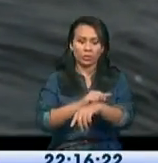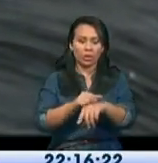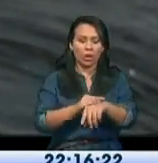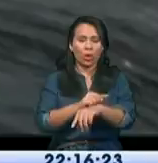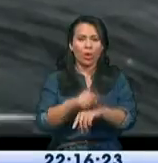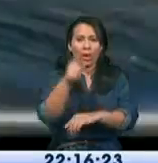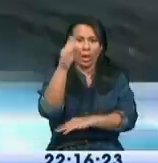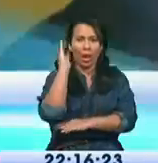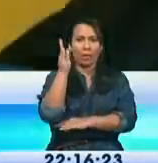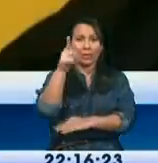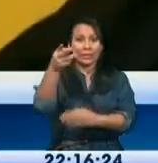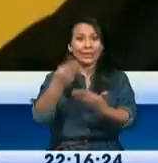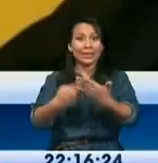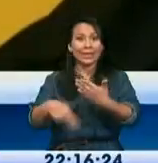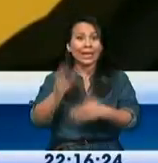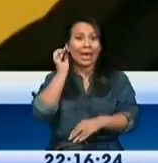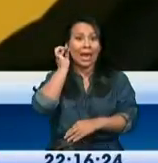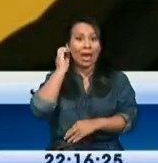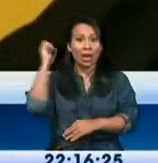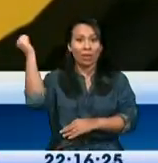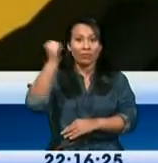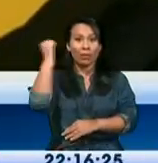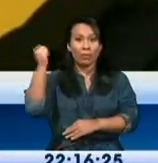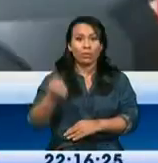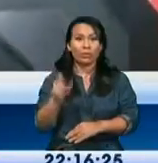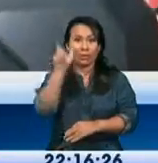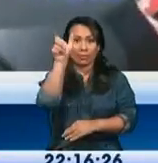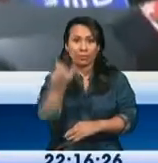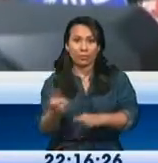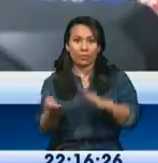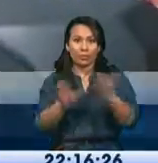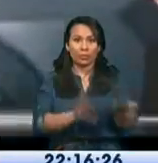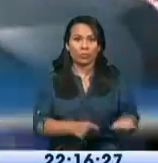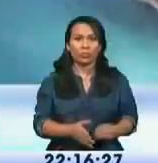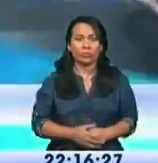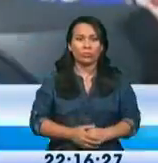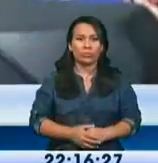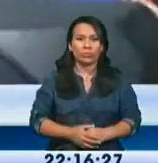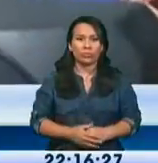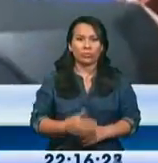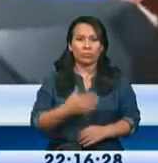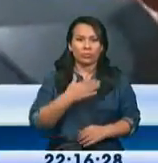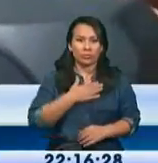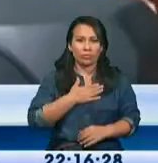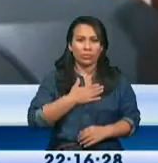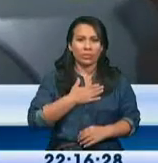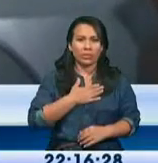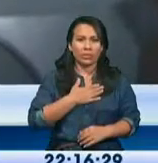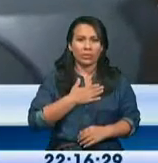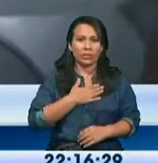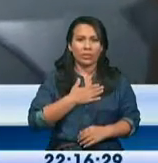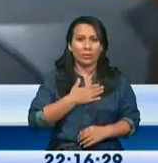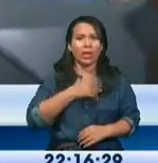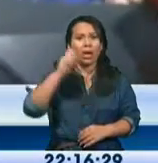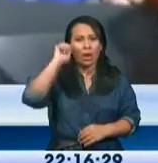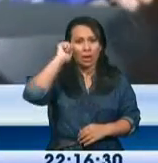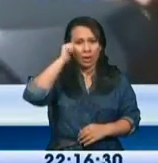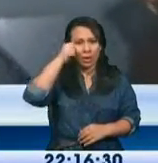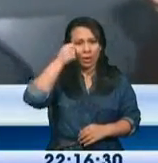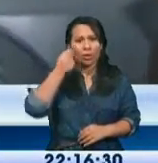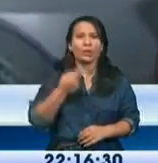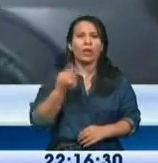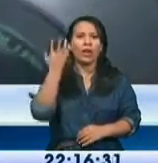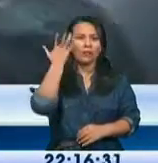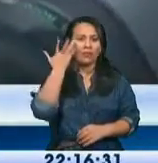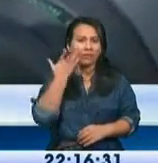declaración Samantha Gray, hija de la artista fallecida. La verdad no es lo más bonito, revivir todo eso y tratar de ser enfática en fechas,